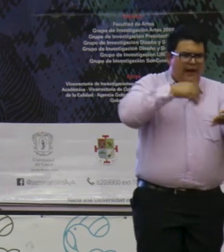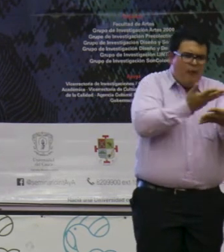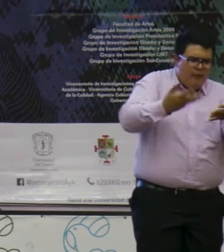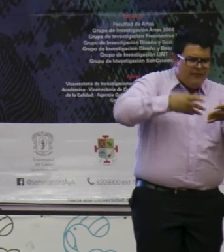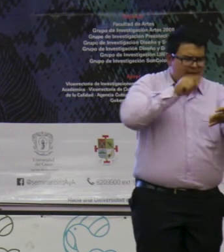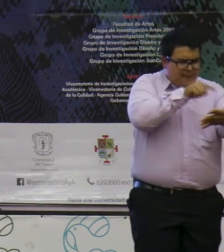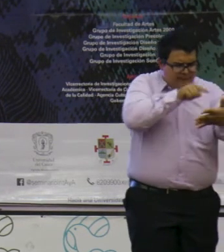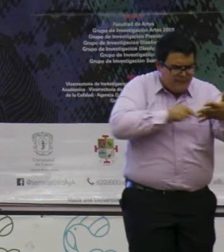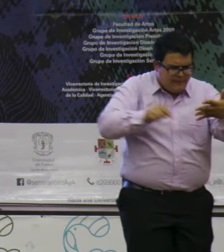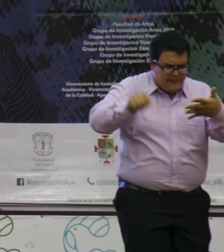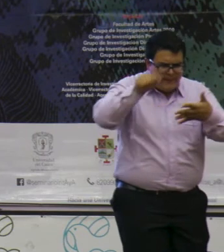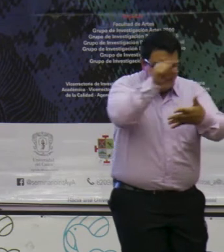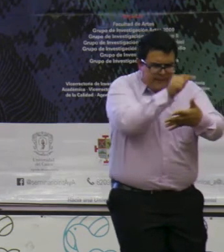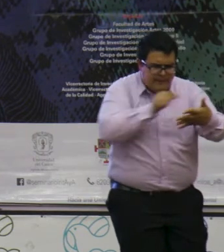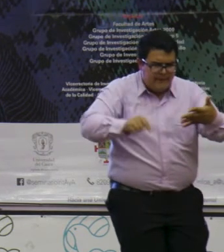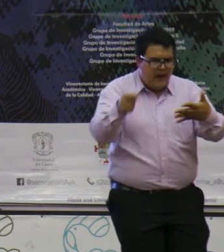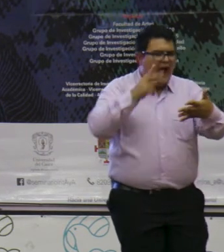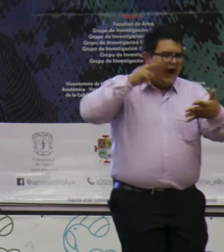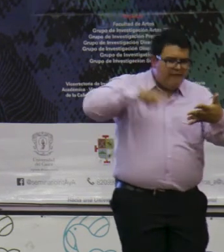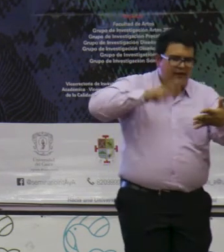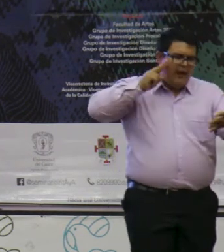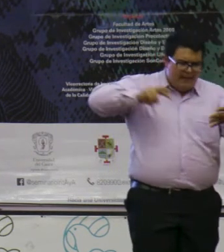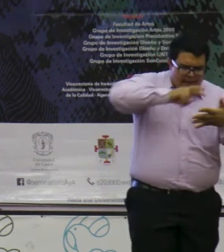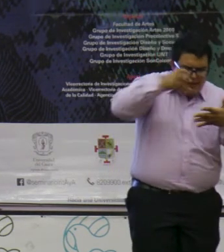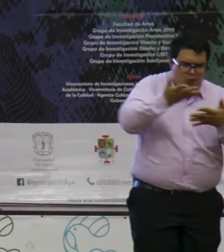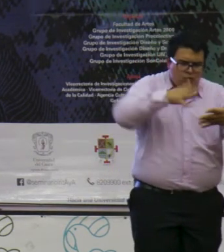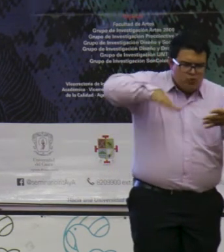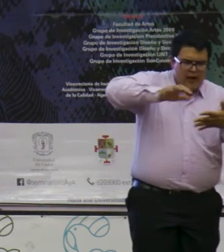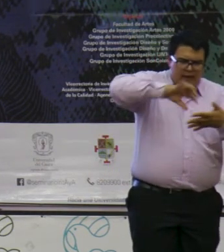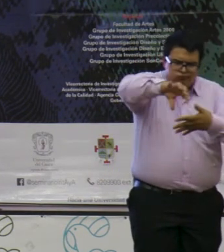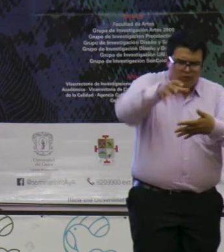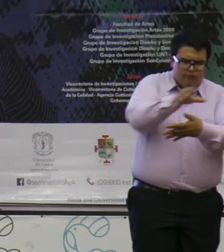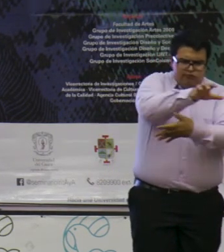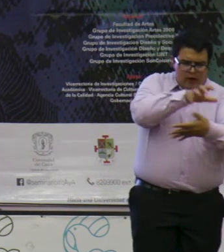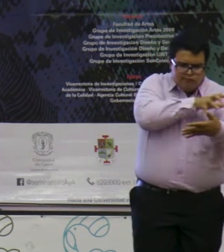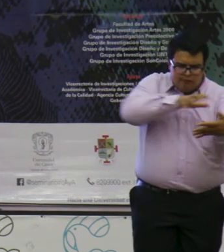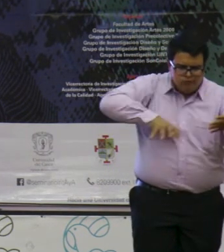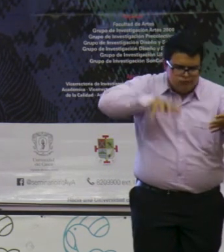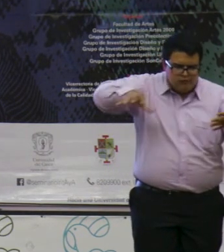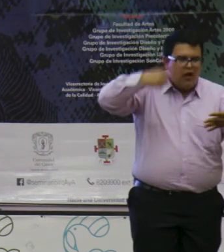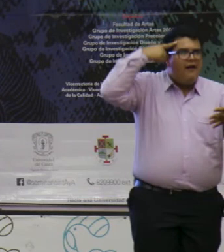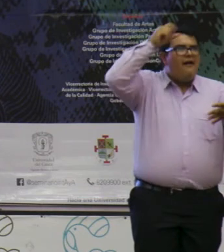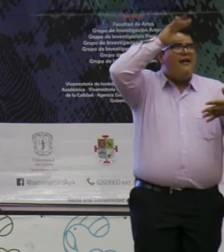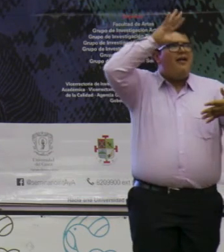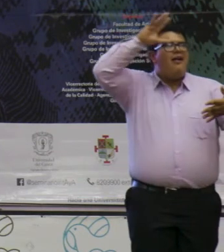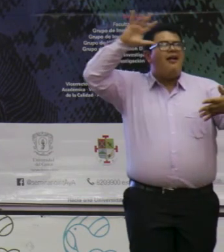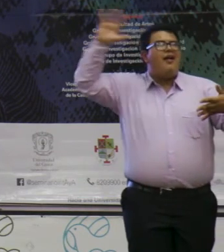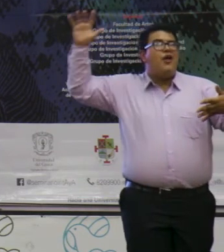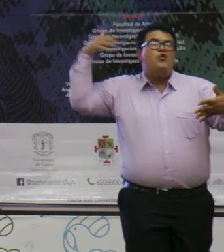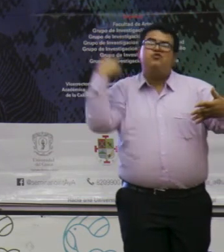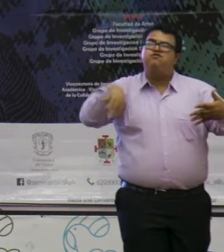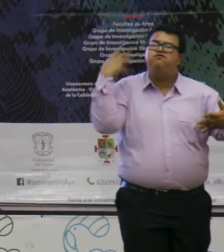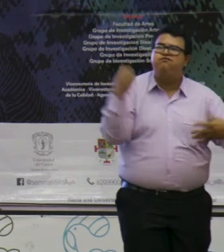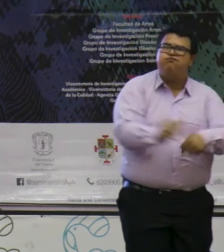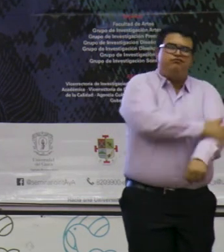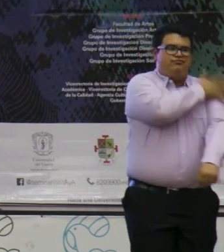de perspectivas, de materialización del territorio y materialización de la carne de quienes habitan esos territorios, es absurda. Absurda.